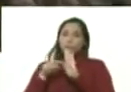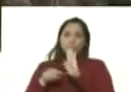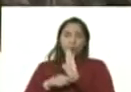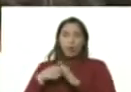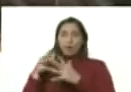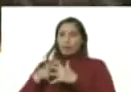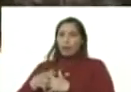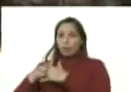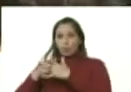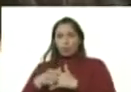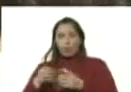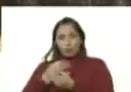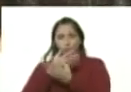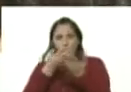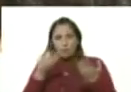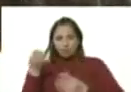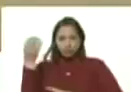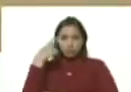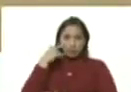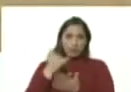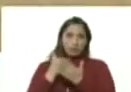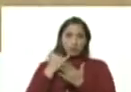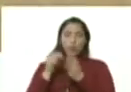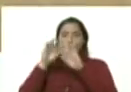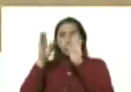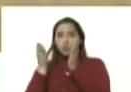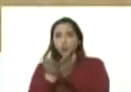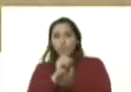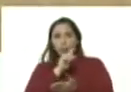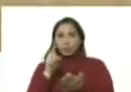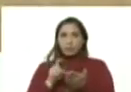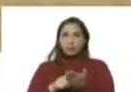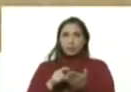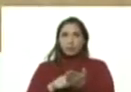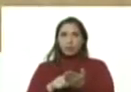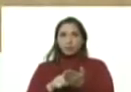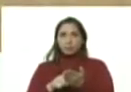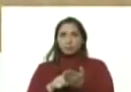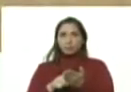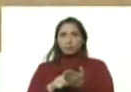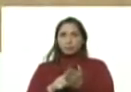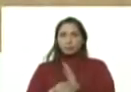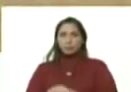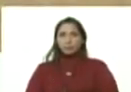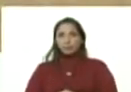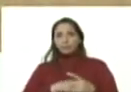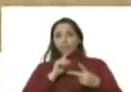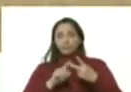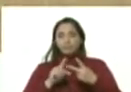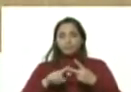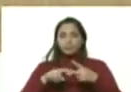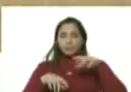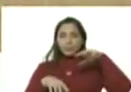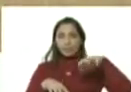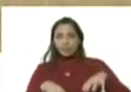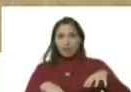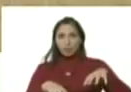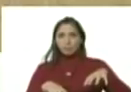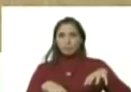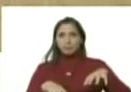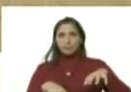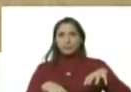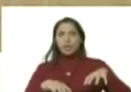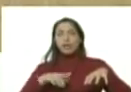y a la luz, y fue testigo el mundo entero en tiempo real y en vivo y en directo. B, el Estado acreditante